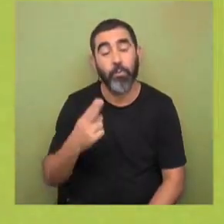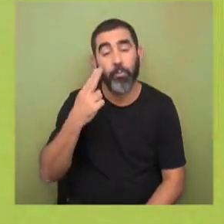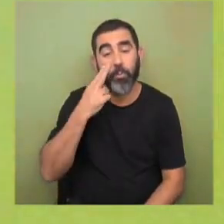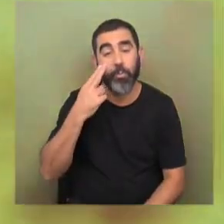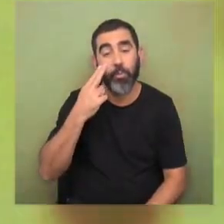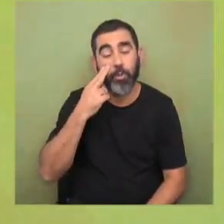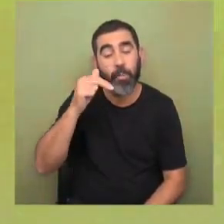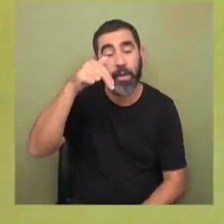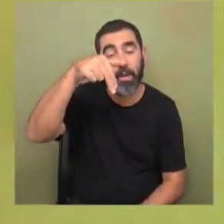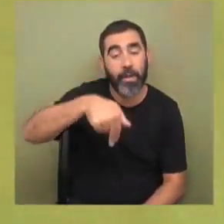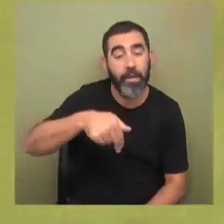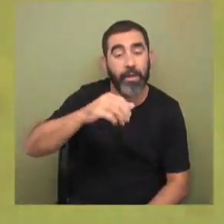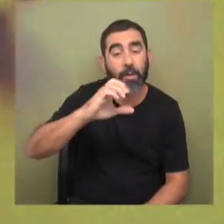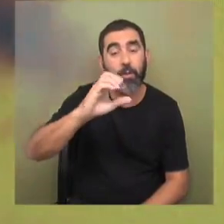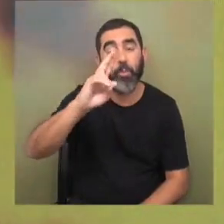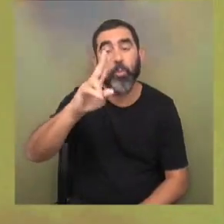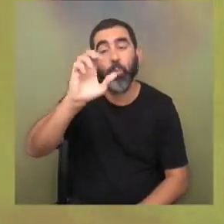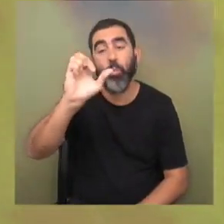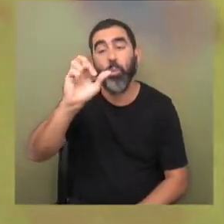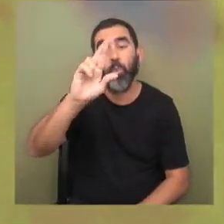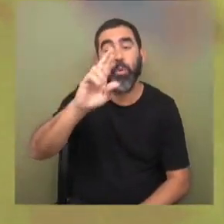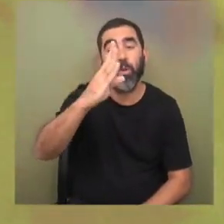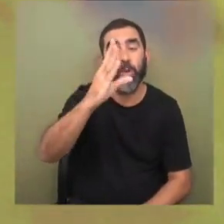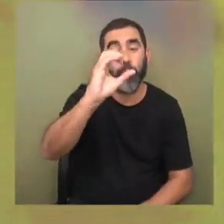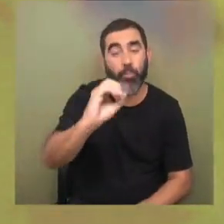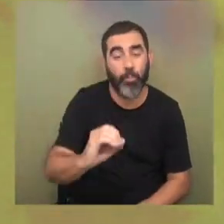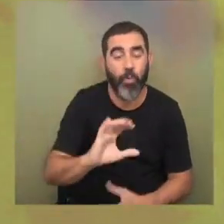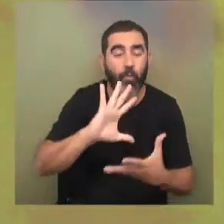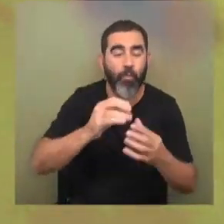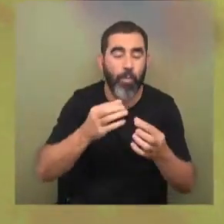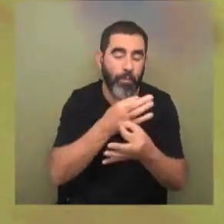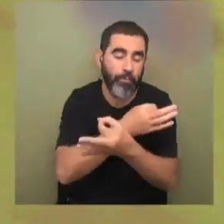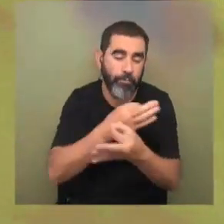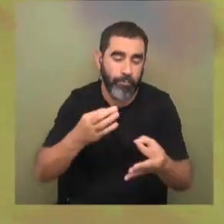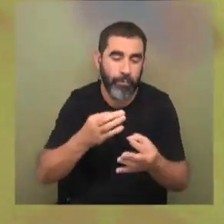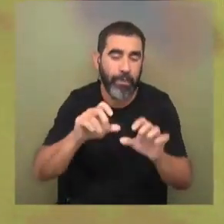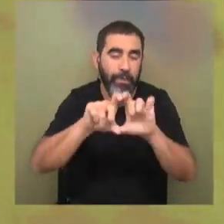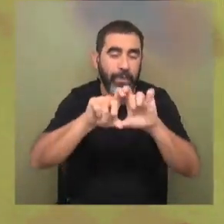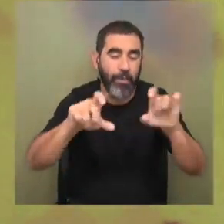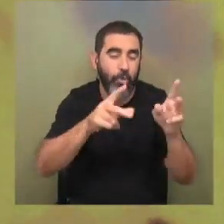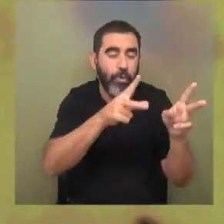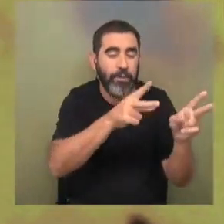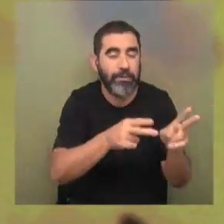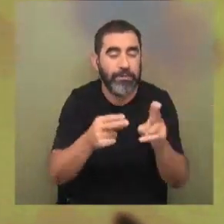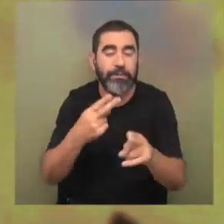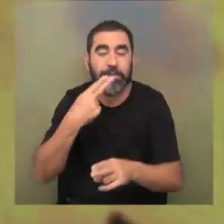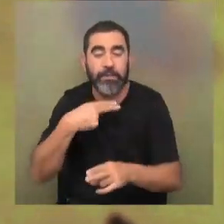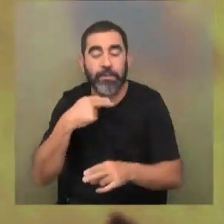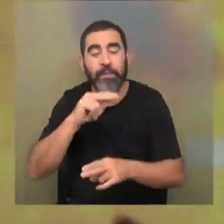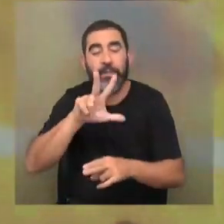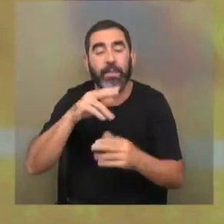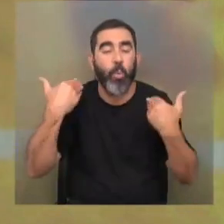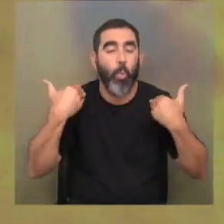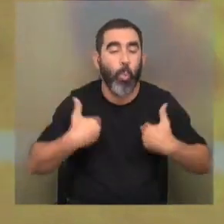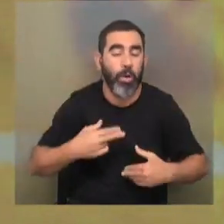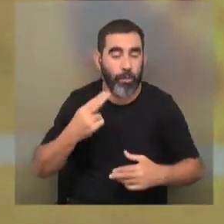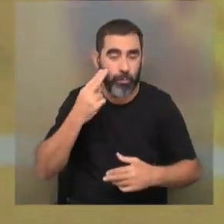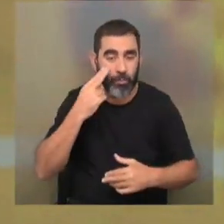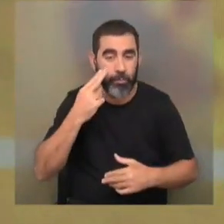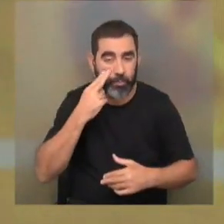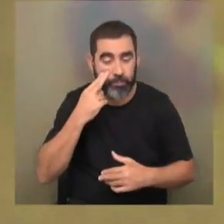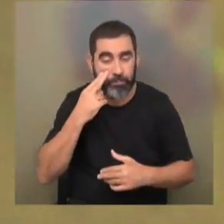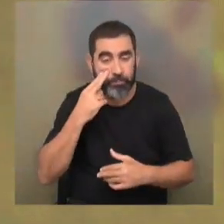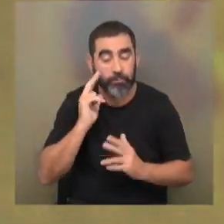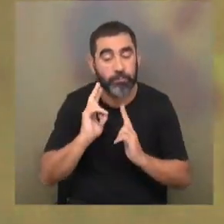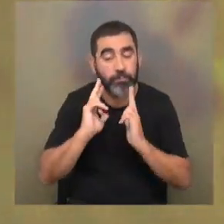los N-cuerpos, esa es la manera correcta de presentarlo, más allá, obvio, del título de la serie, el problema de los tres cuerpos, y como decíamos